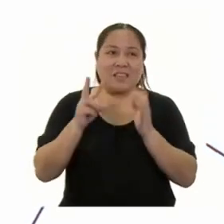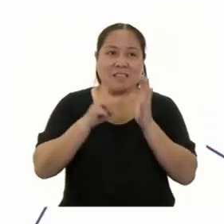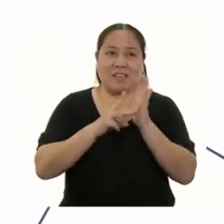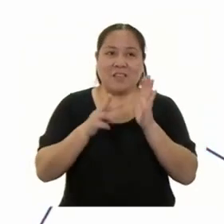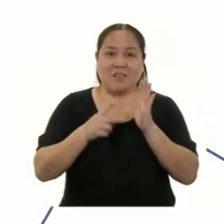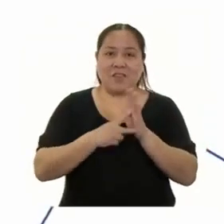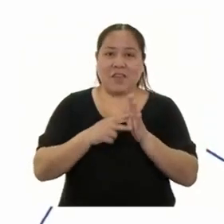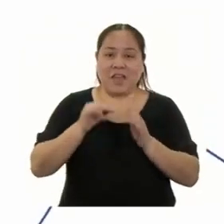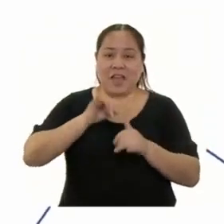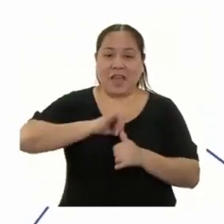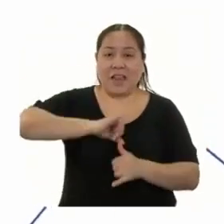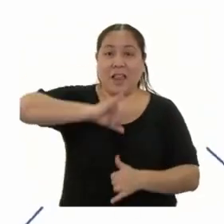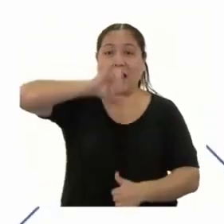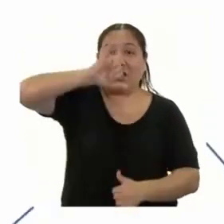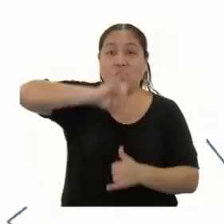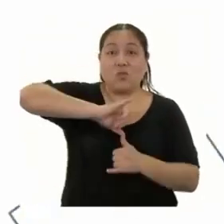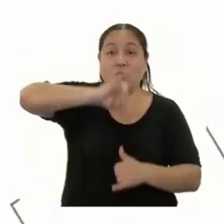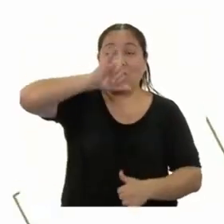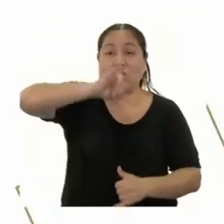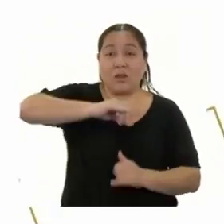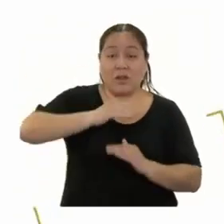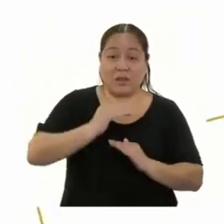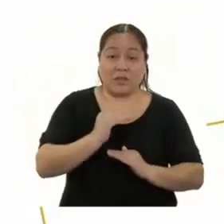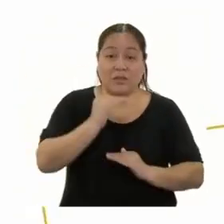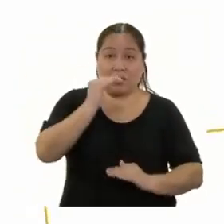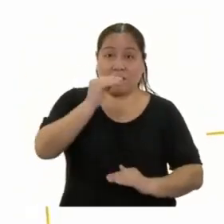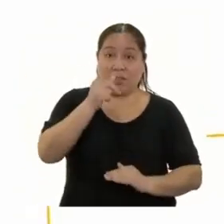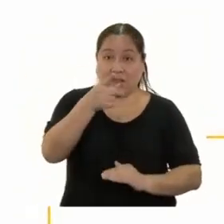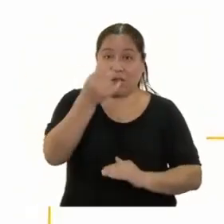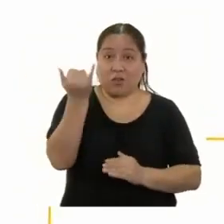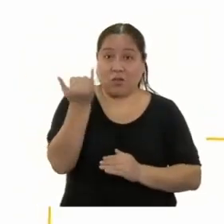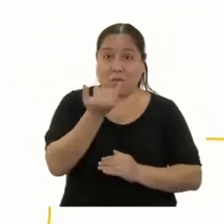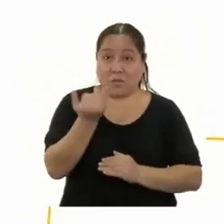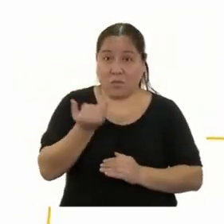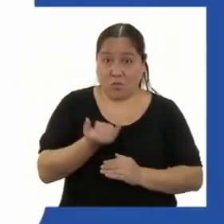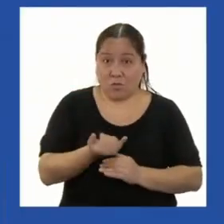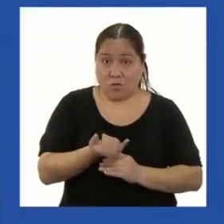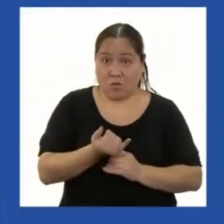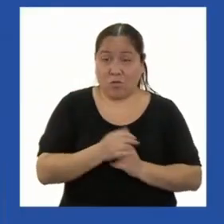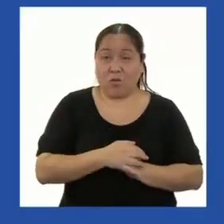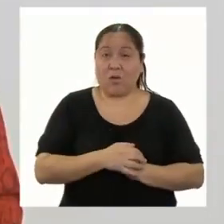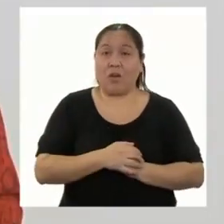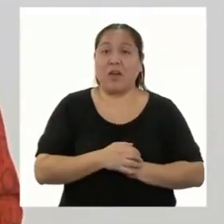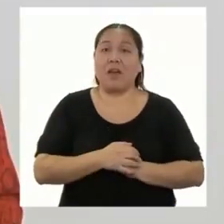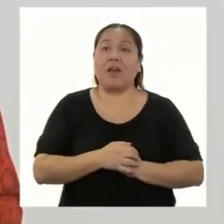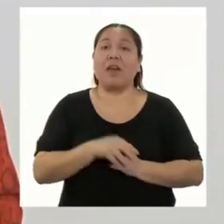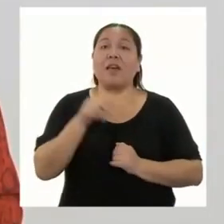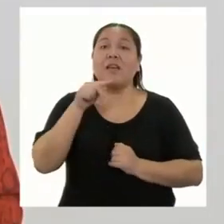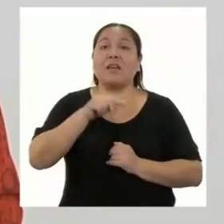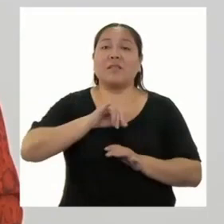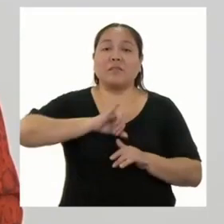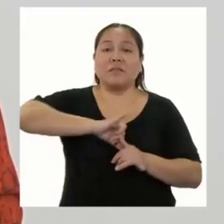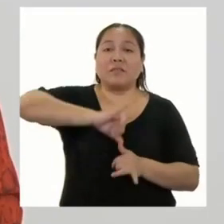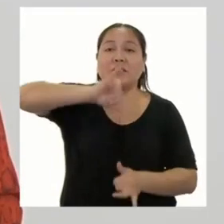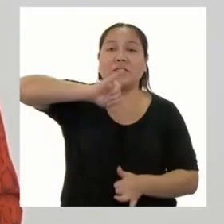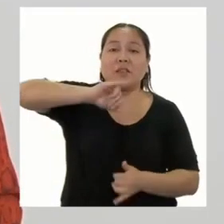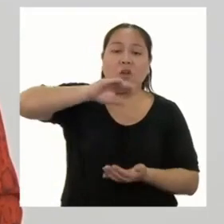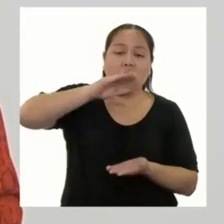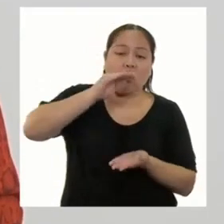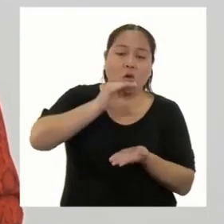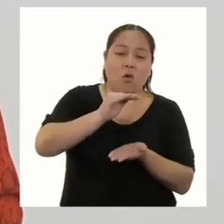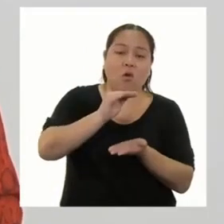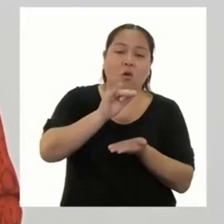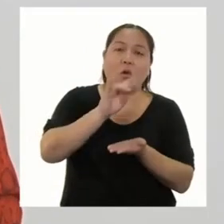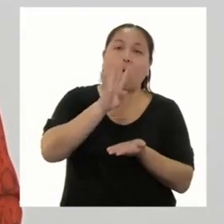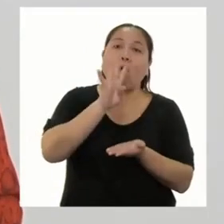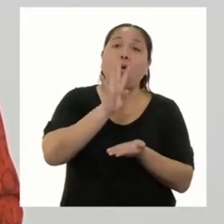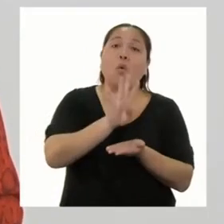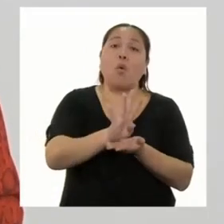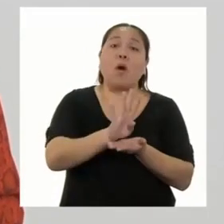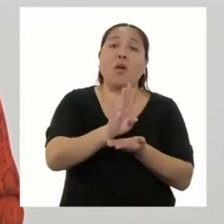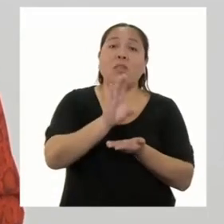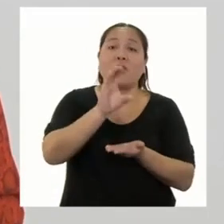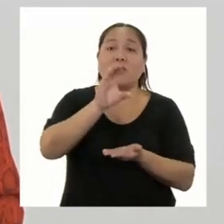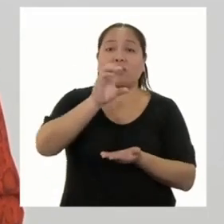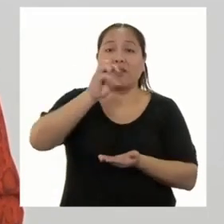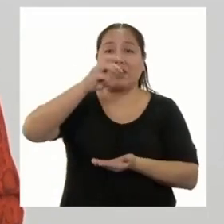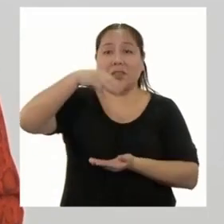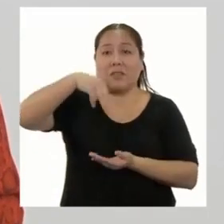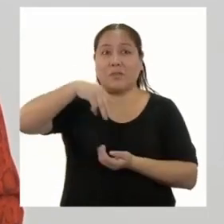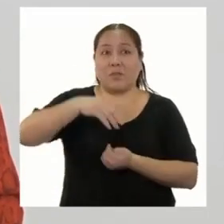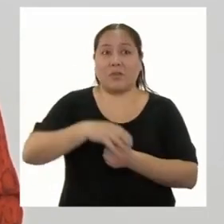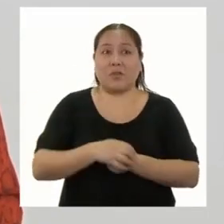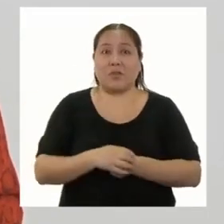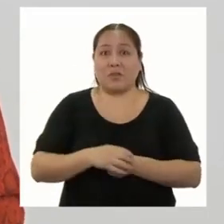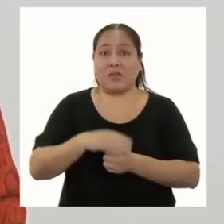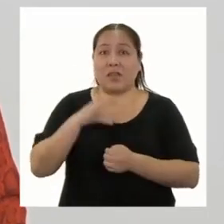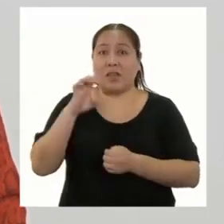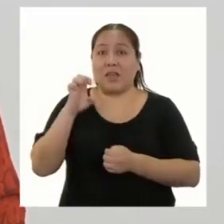la altura del estante en el dibujo que hagas para tu diseño debe medir 4 centímetros, en